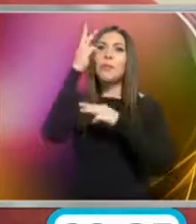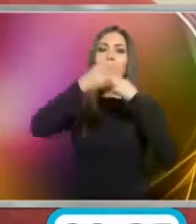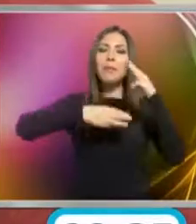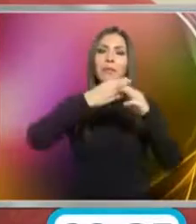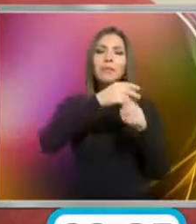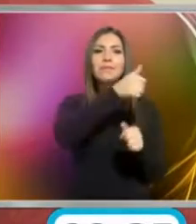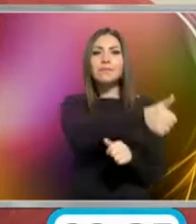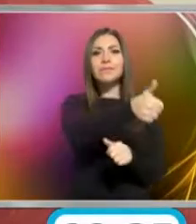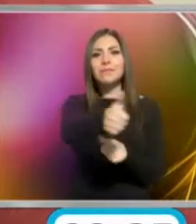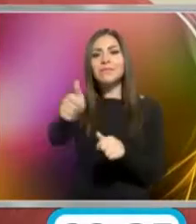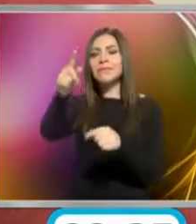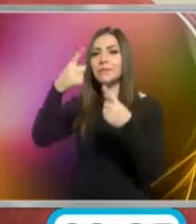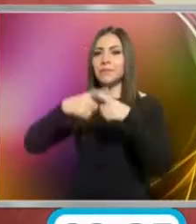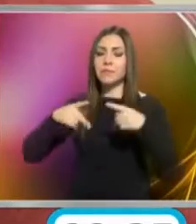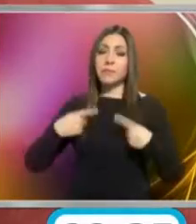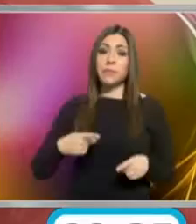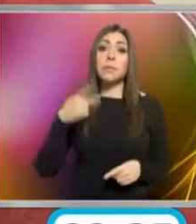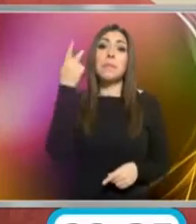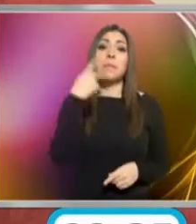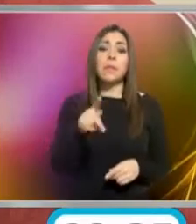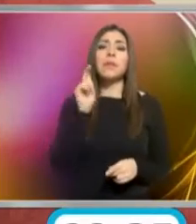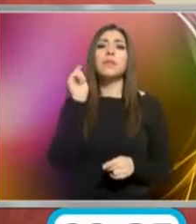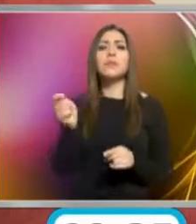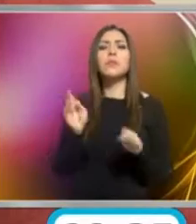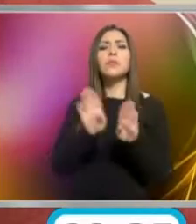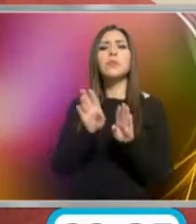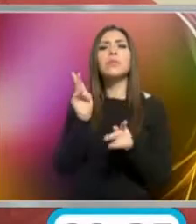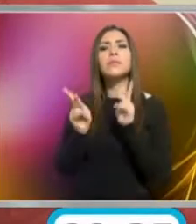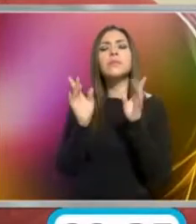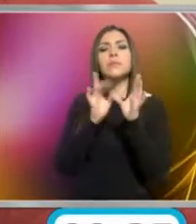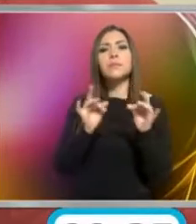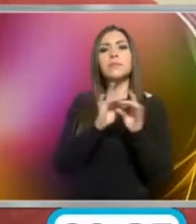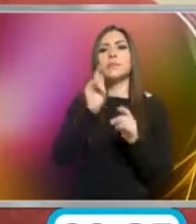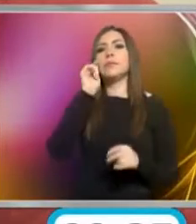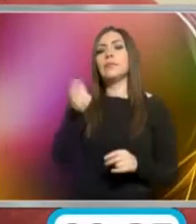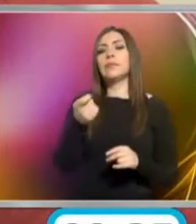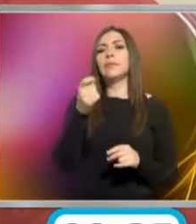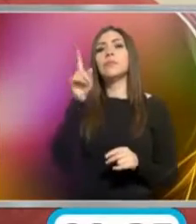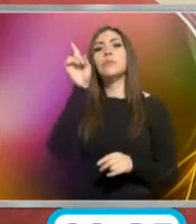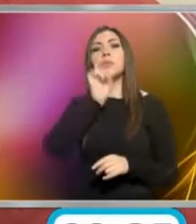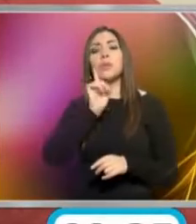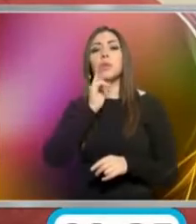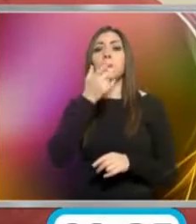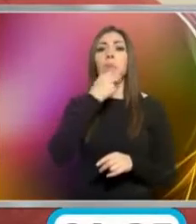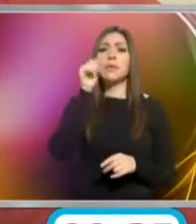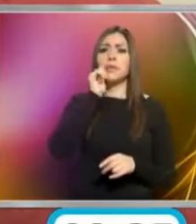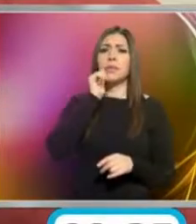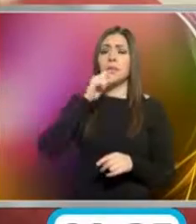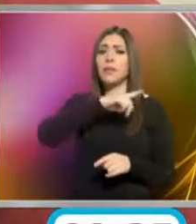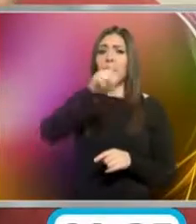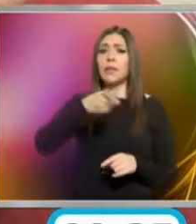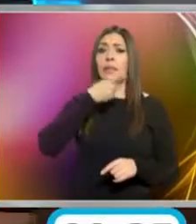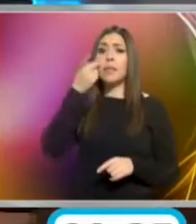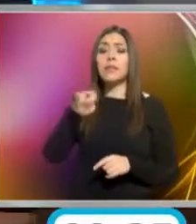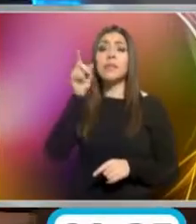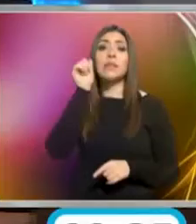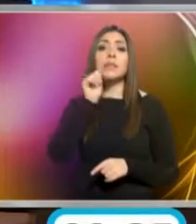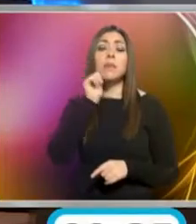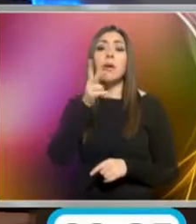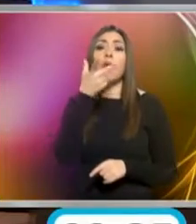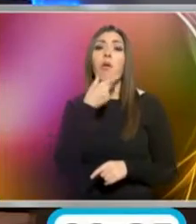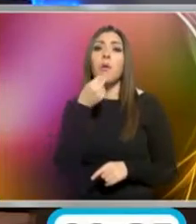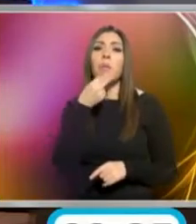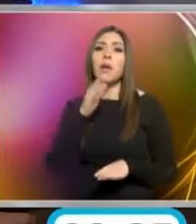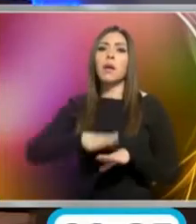uno hablando de hombres y mujeres, uno de los grandes mitos es pensar que los hombres son más infieles que las mujeres. No. Claro, es lo En que realidad, se piensa. hoy en día, bueno,